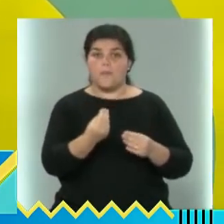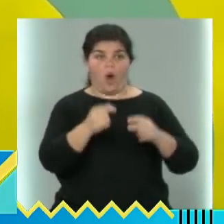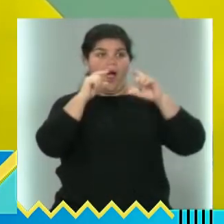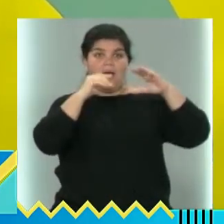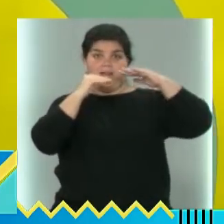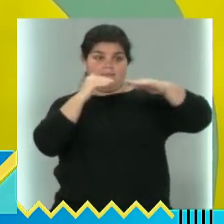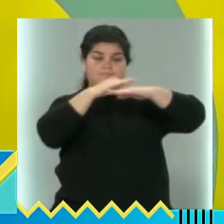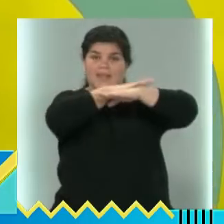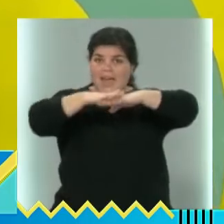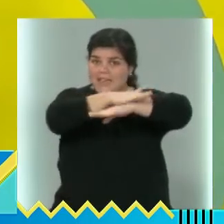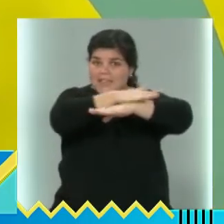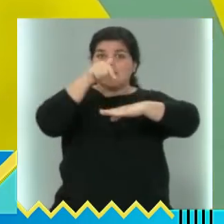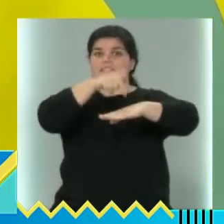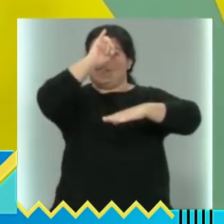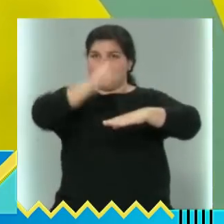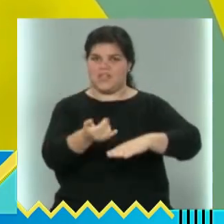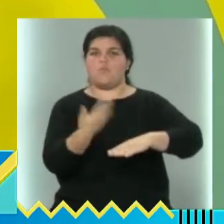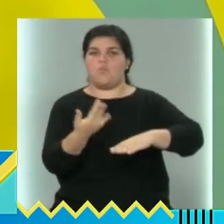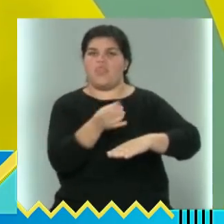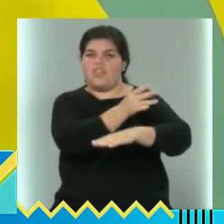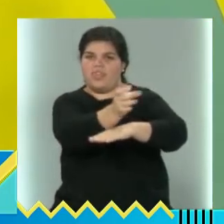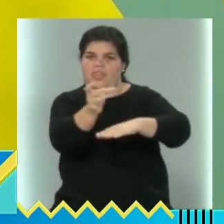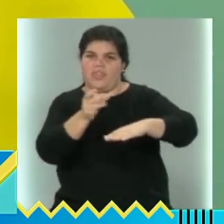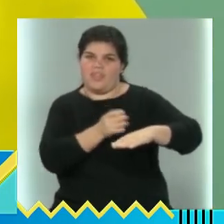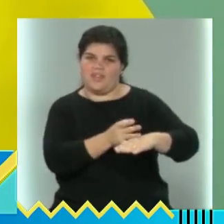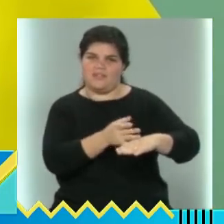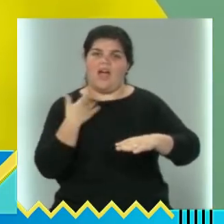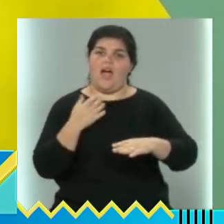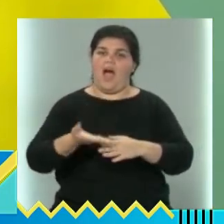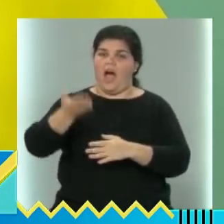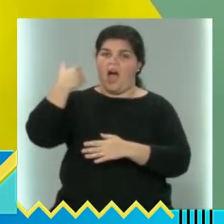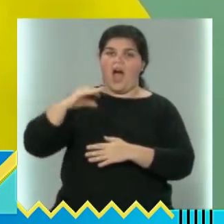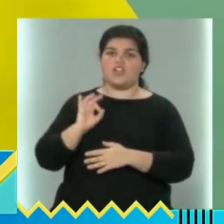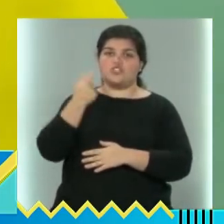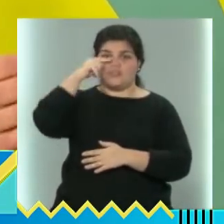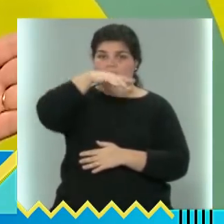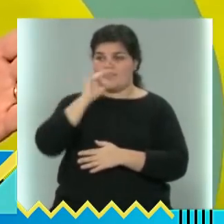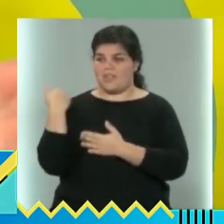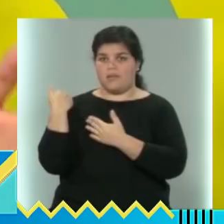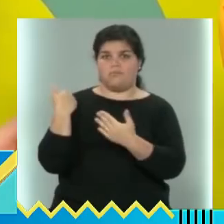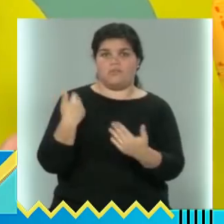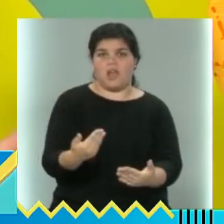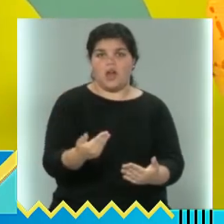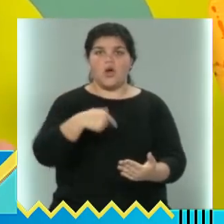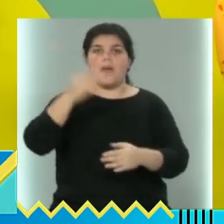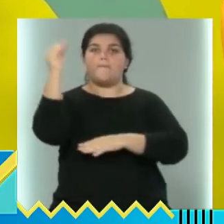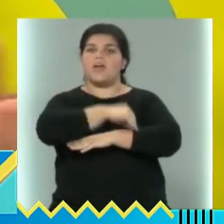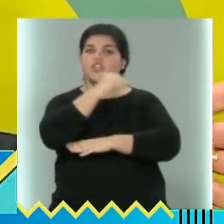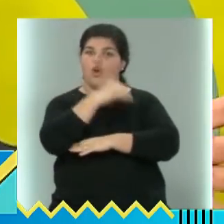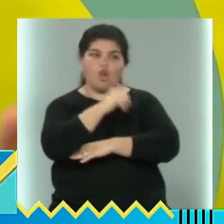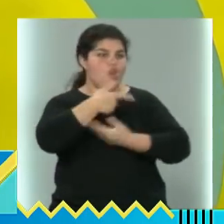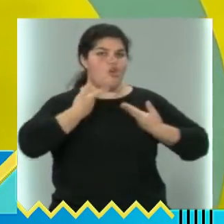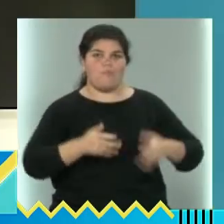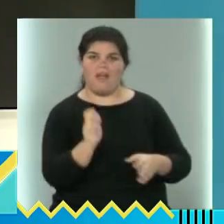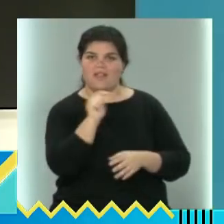superficial, que es lo que nos ha sucedido muchas veces a lo largo de los últimos 70 años con el petróleo convencional. Entonces